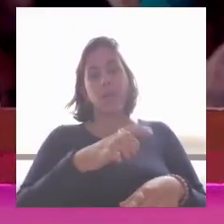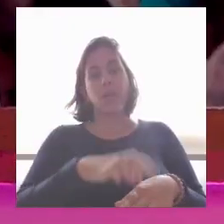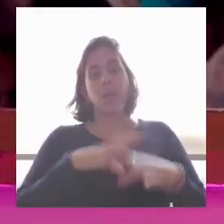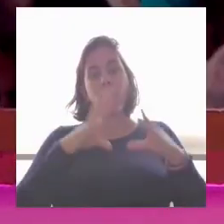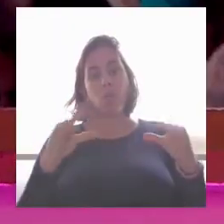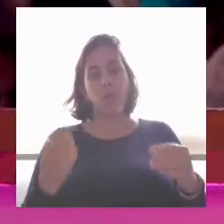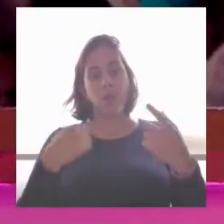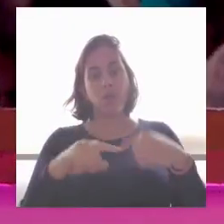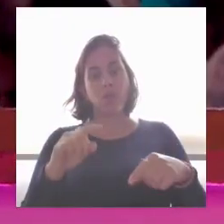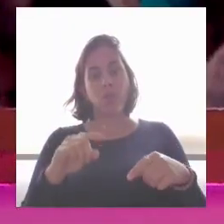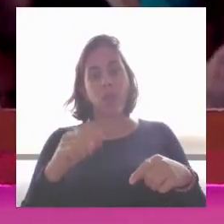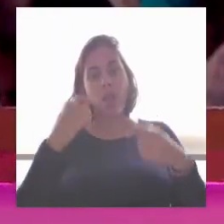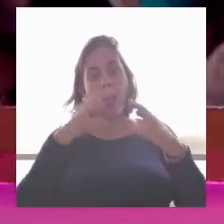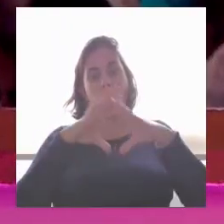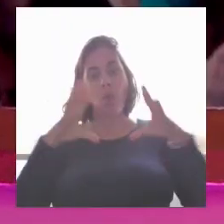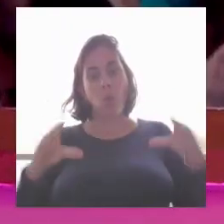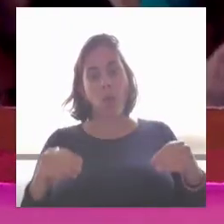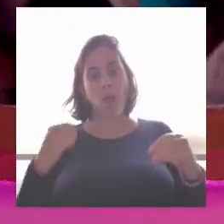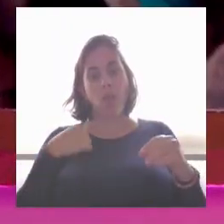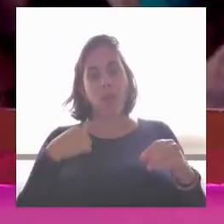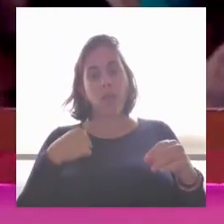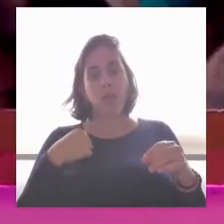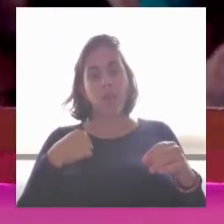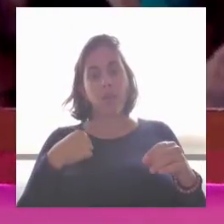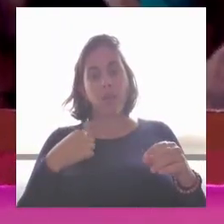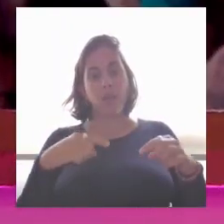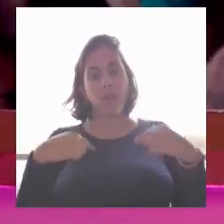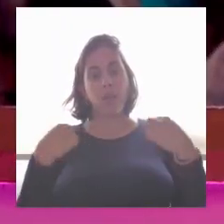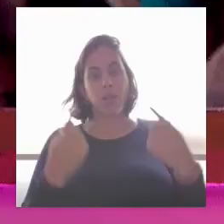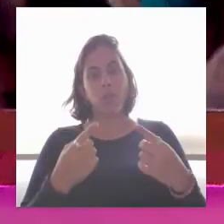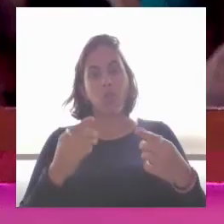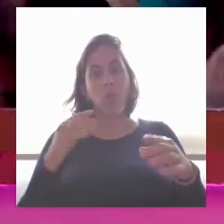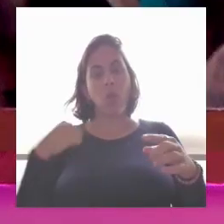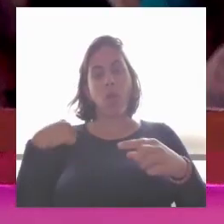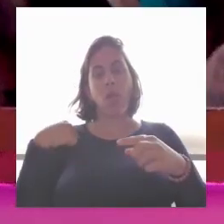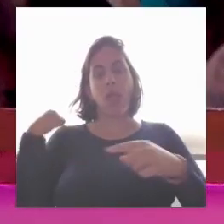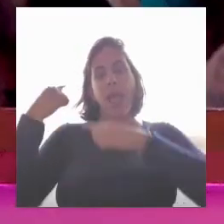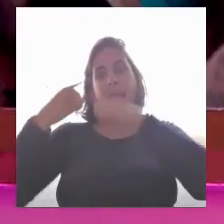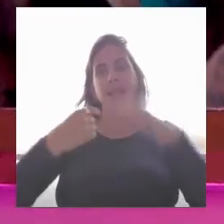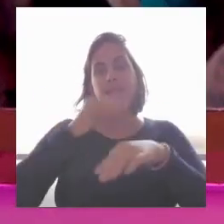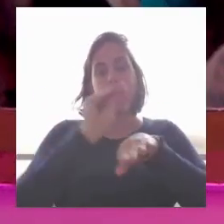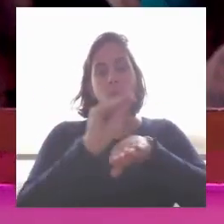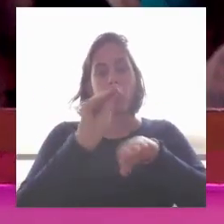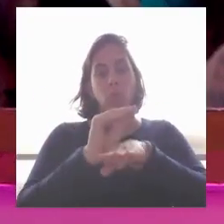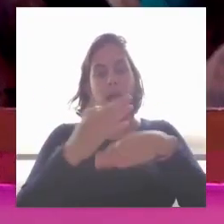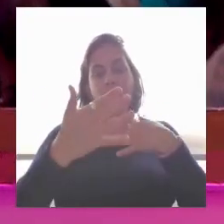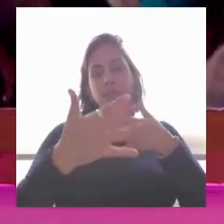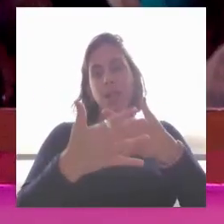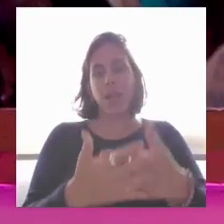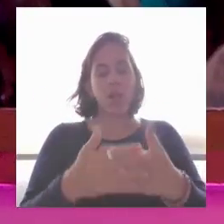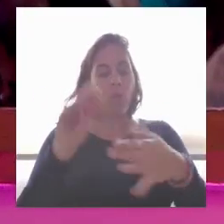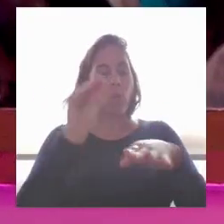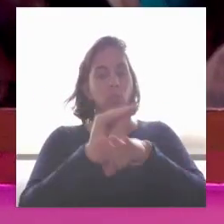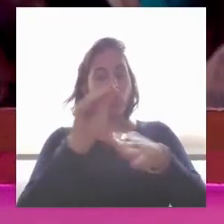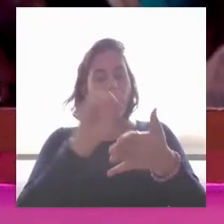las escuelas donde vamos a esto de la herencia cultural, acercarlos a la cultura escrita, al